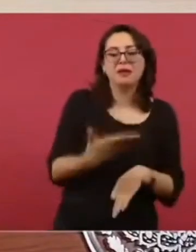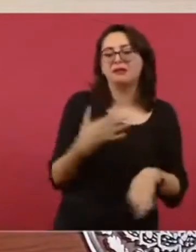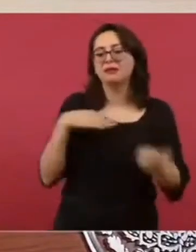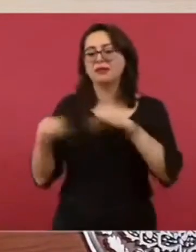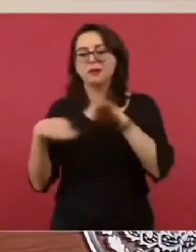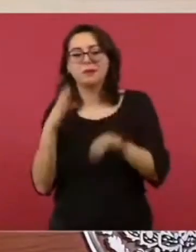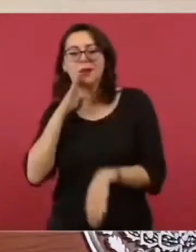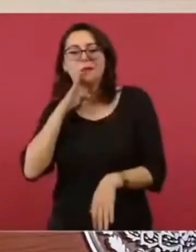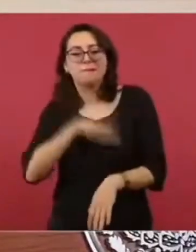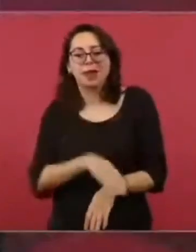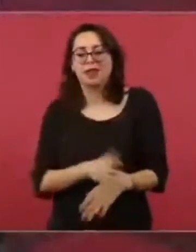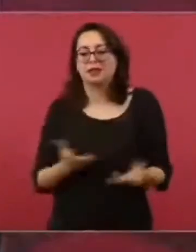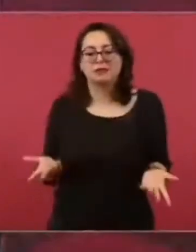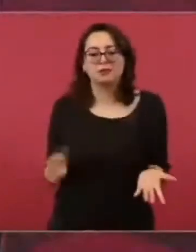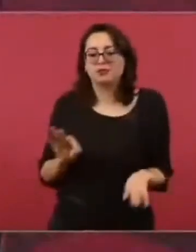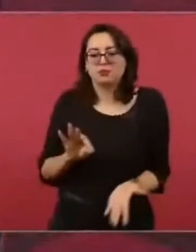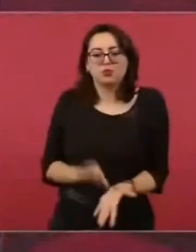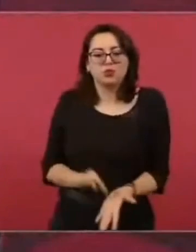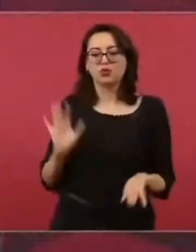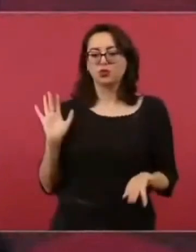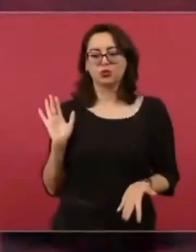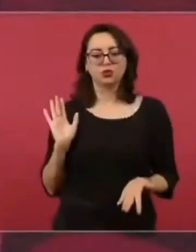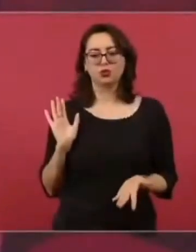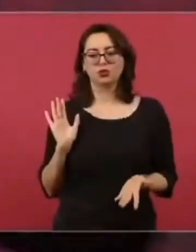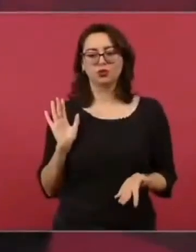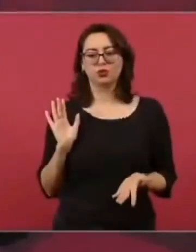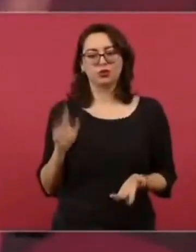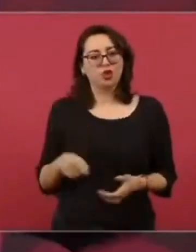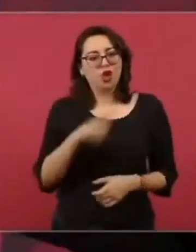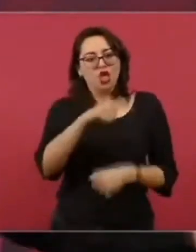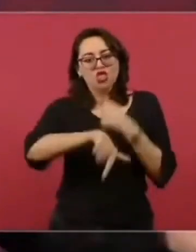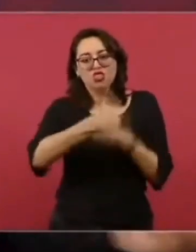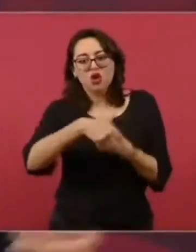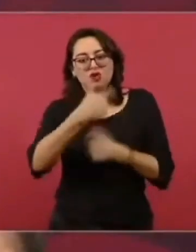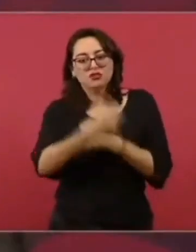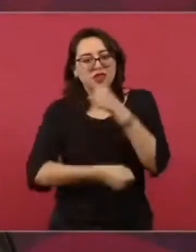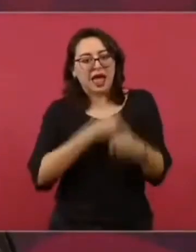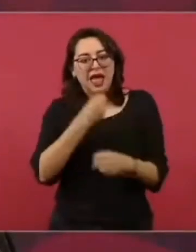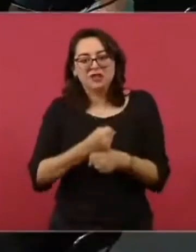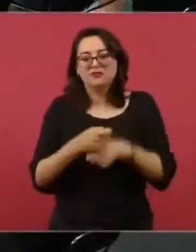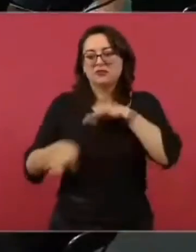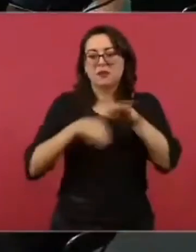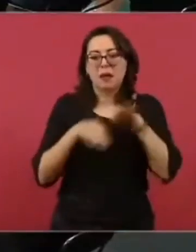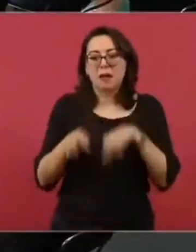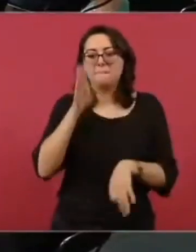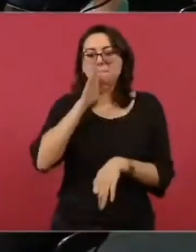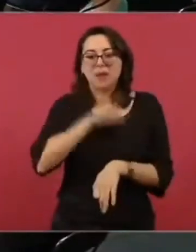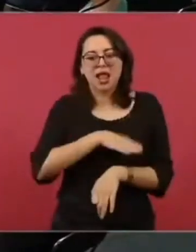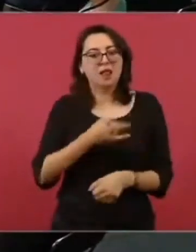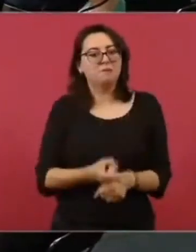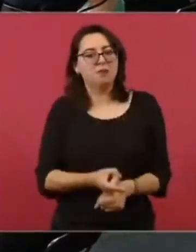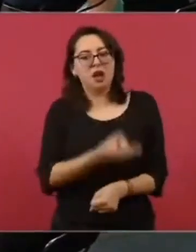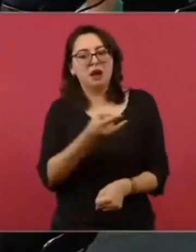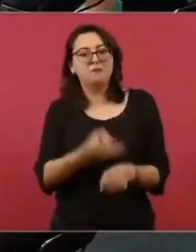¿Cómo lleva 12 años y no resuelve el problema?